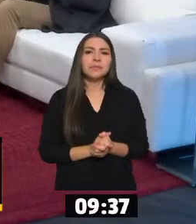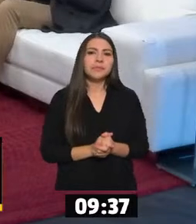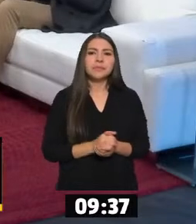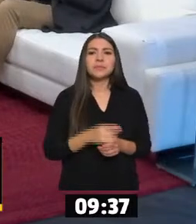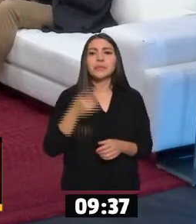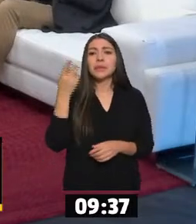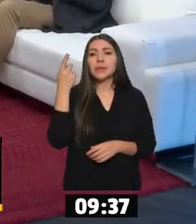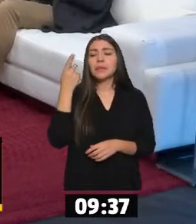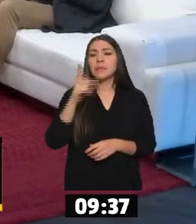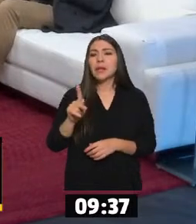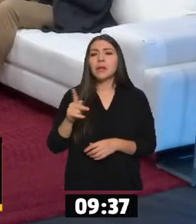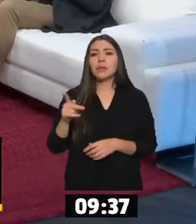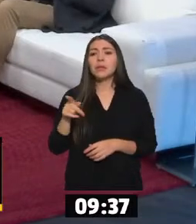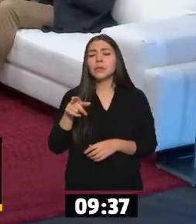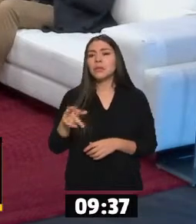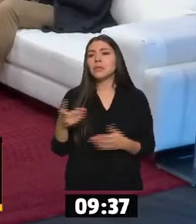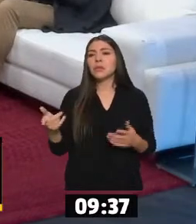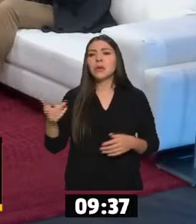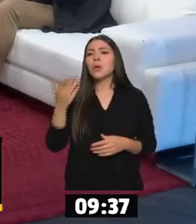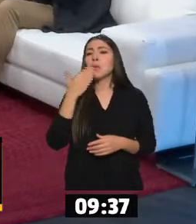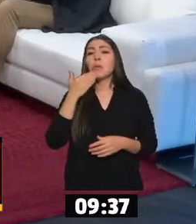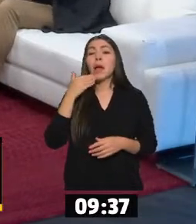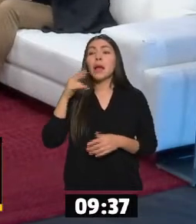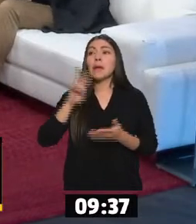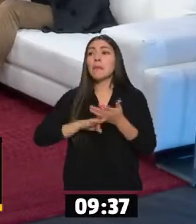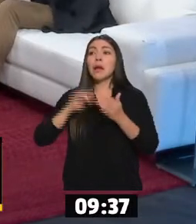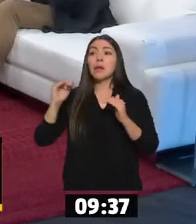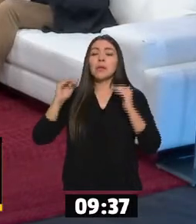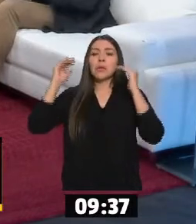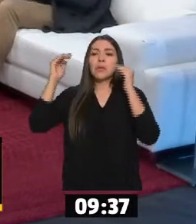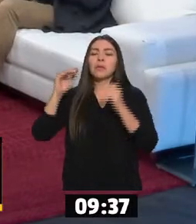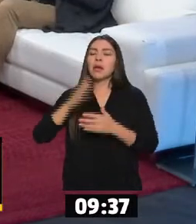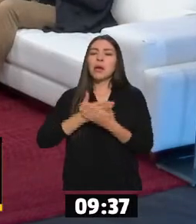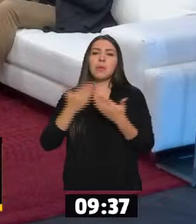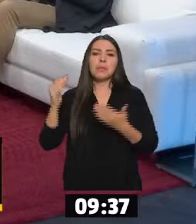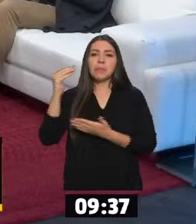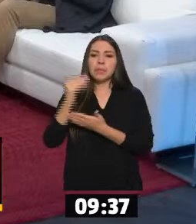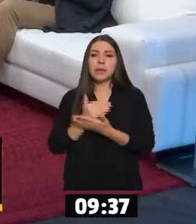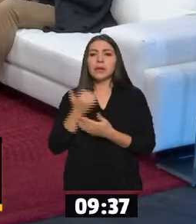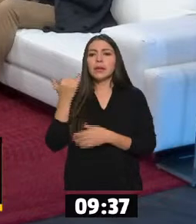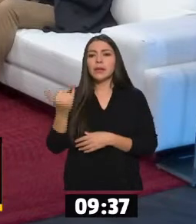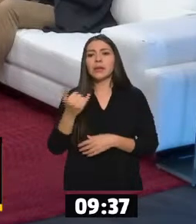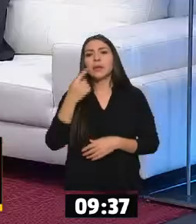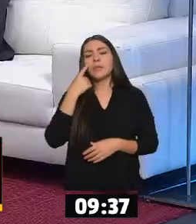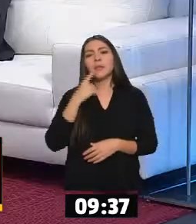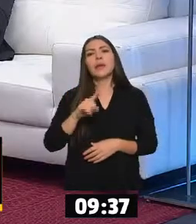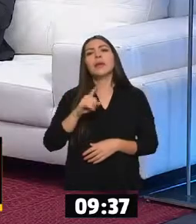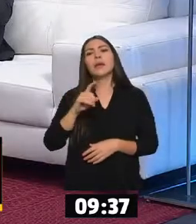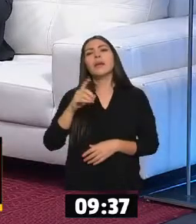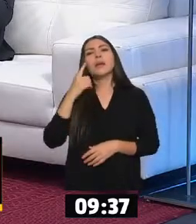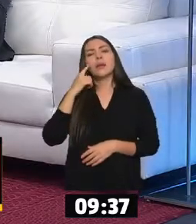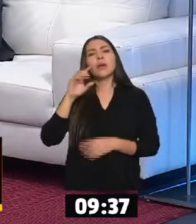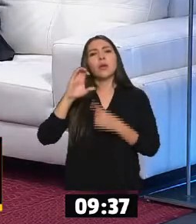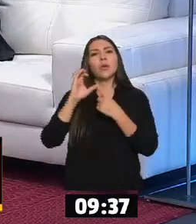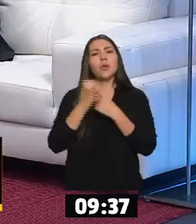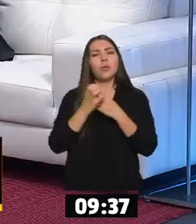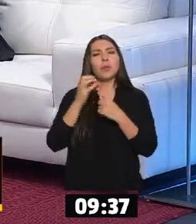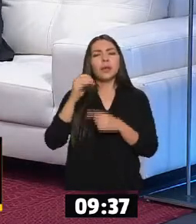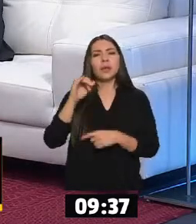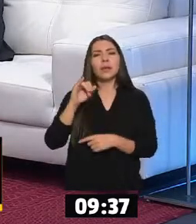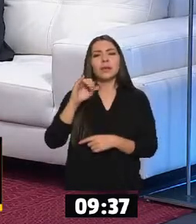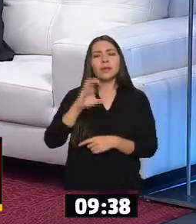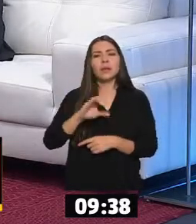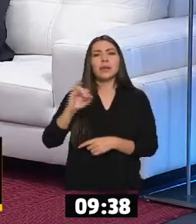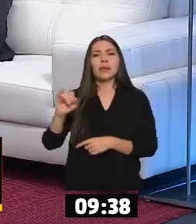el menor prestigio, pero en la Comisión Interamericana de Derechos Humanos, este hombre